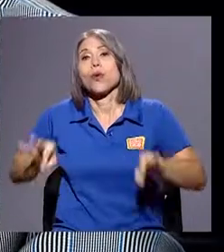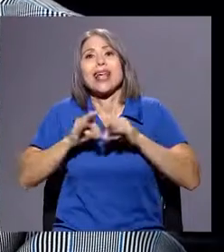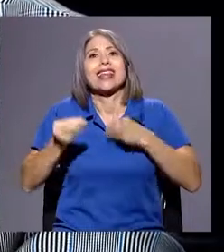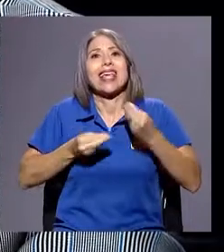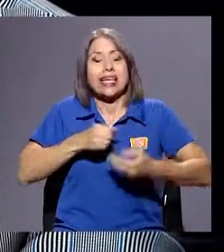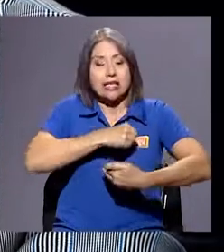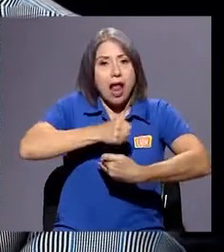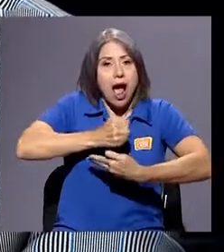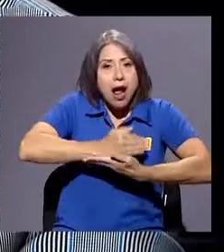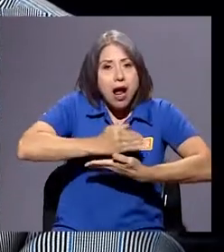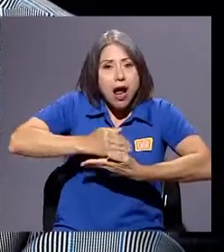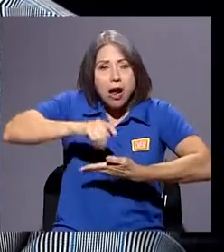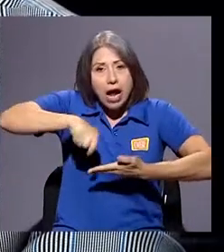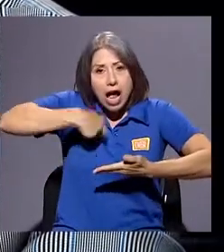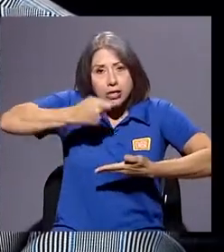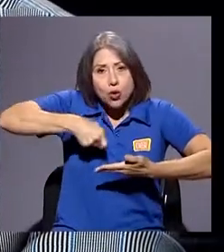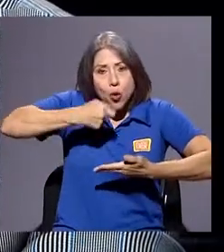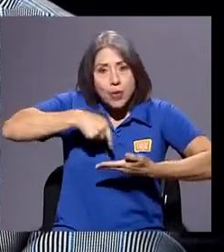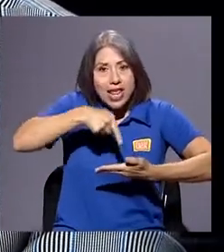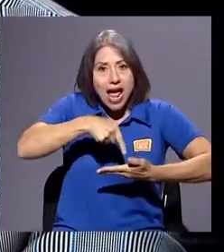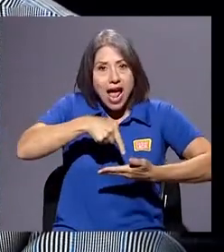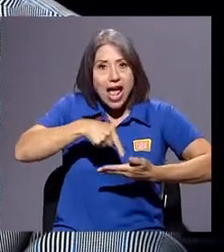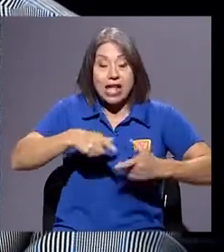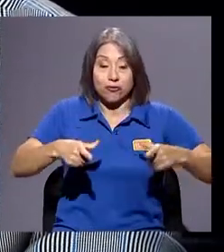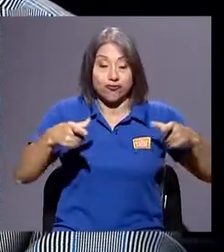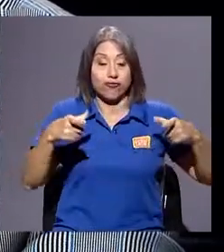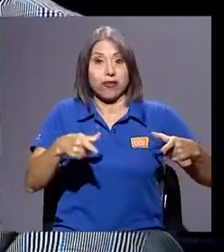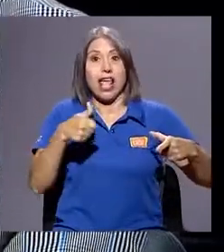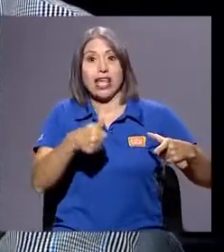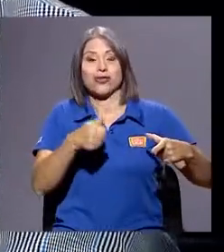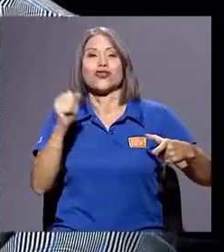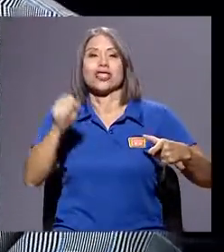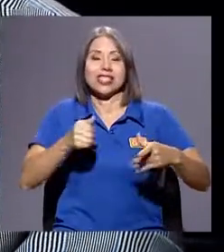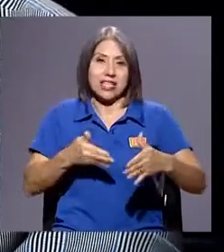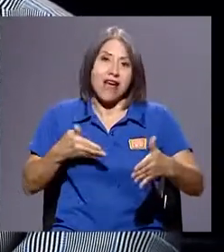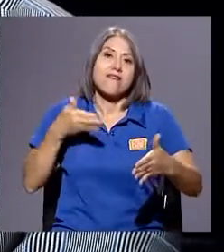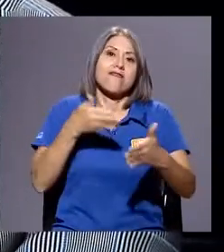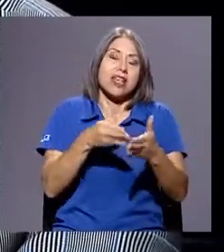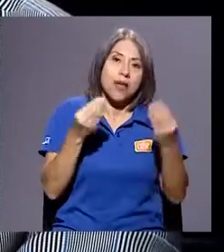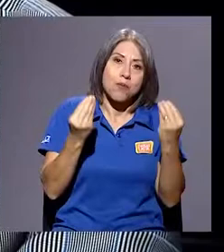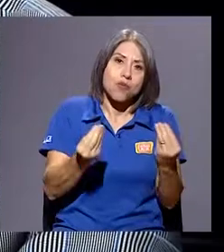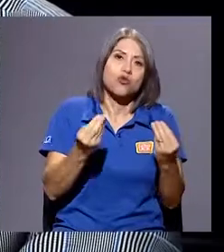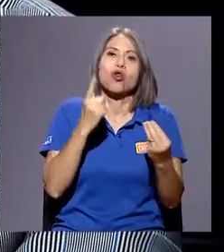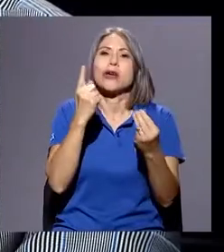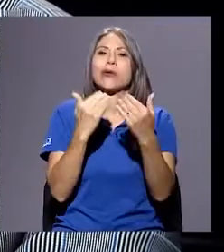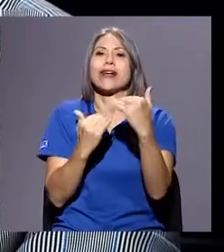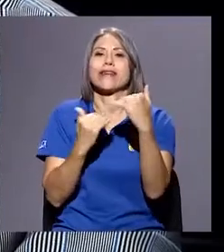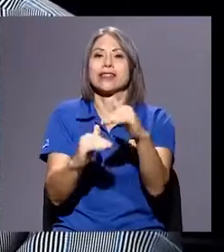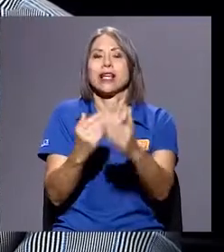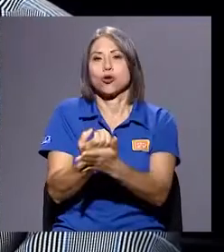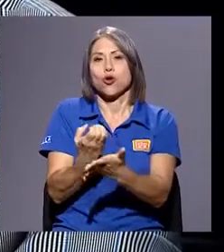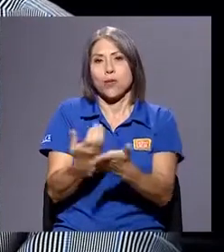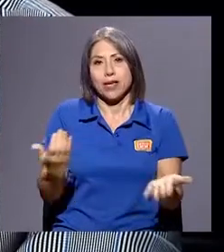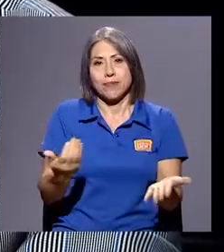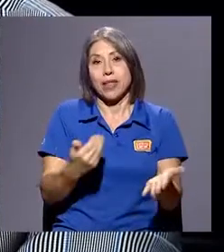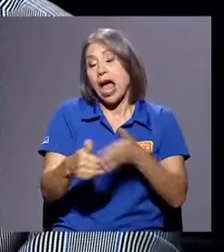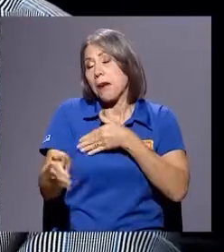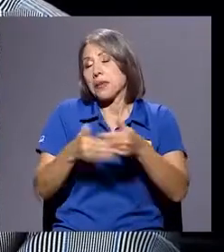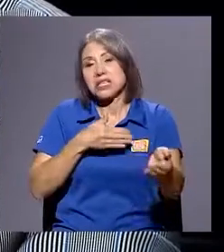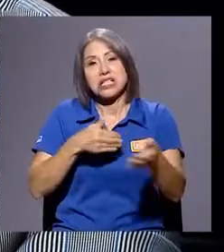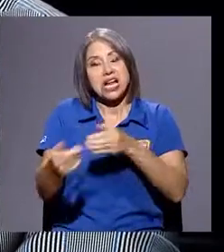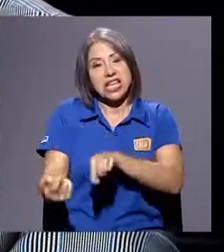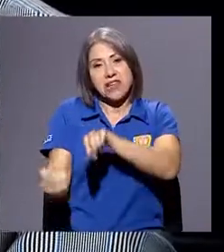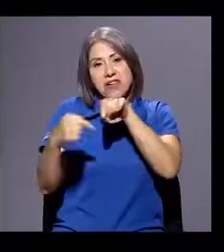ese negocio sí se afecta fuertemente en una recesión o en una restricción económica, a pesar de los turistas que